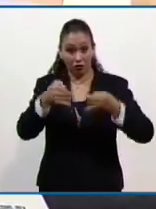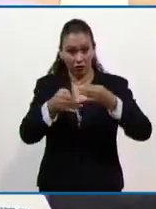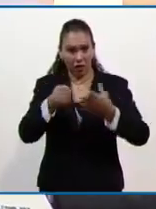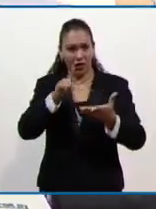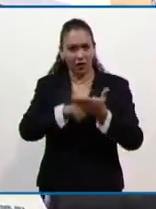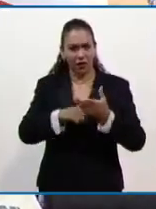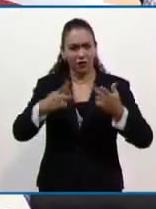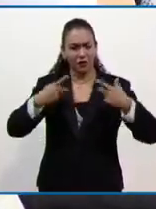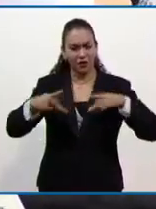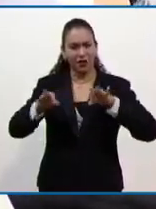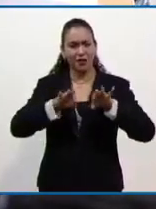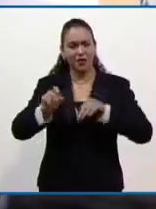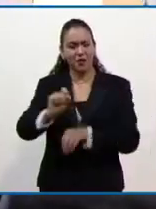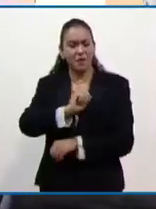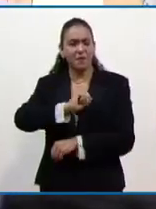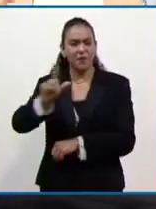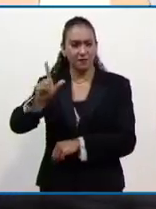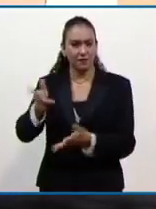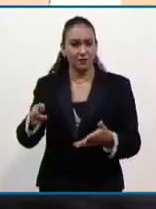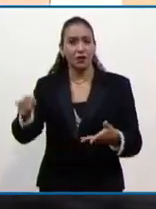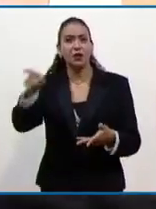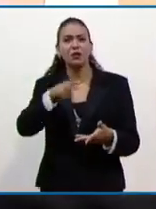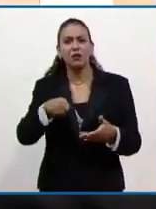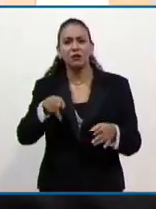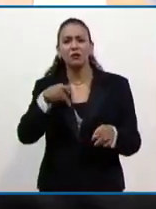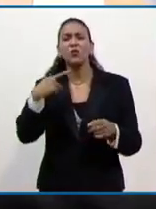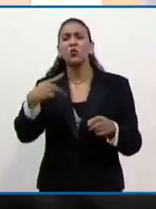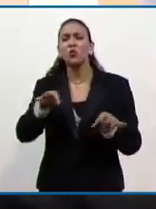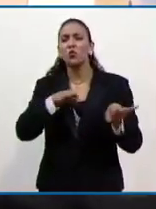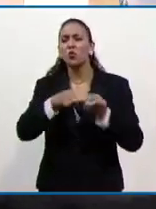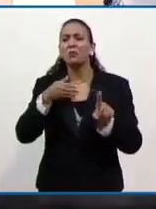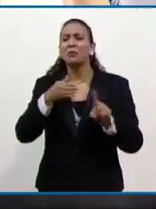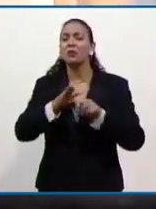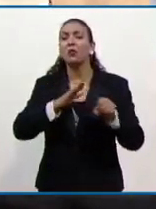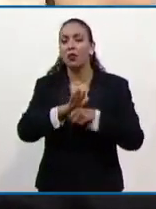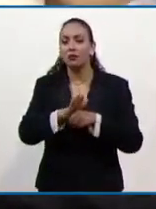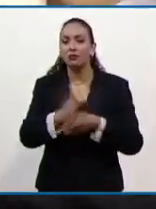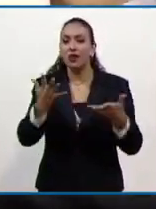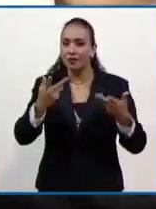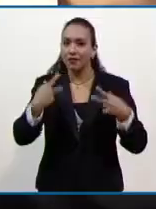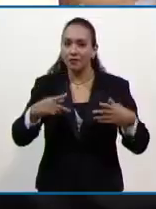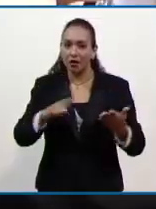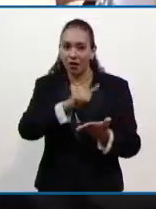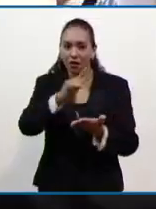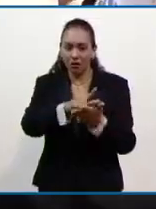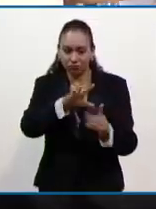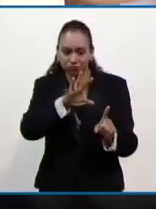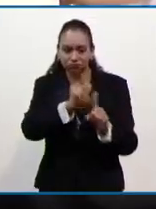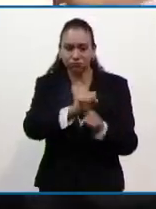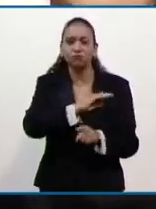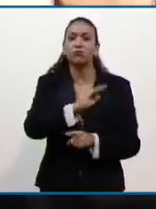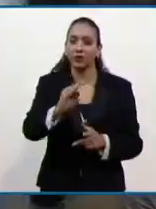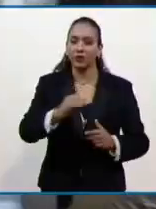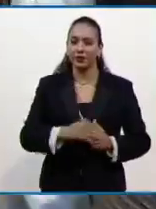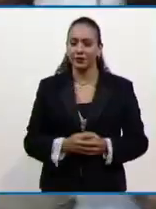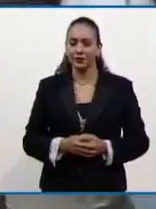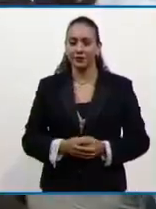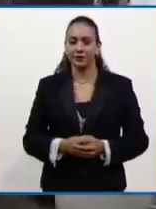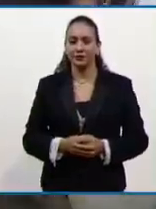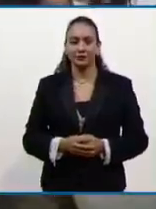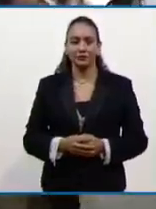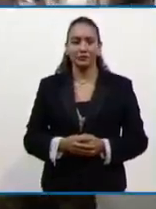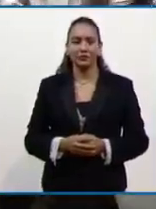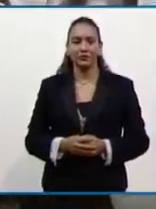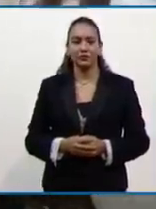juzgados y tribunales que son precisamente la puerta de acceso a esa justicia. Junto a